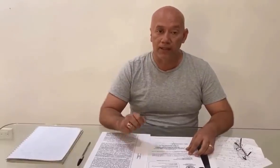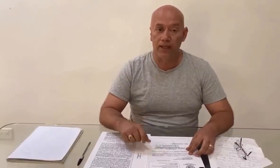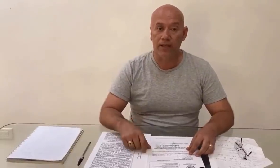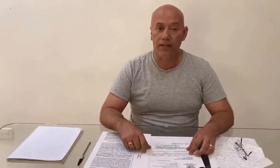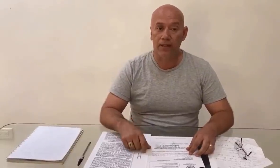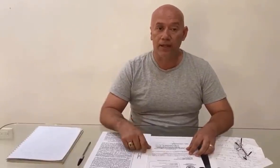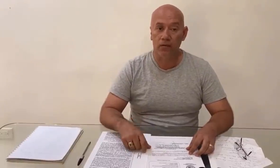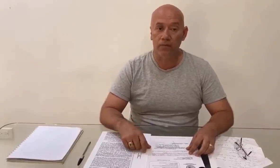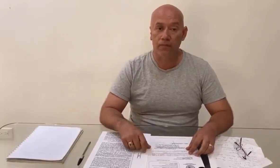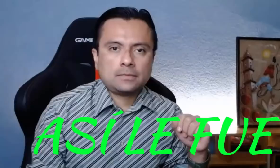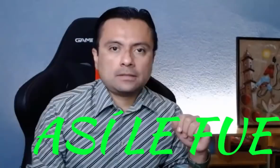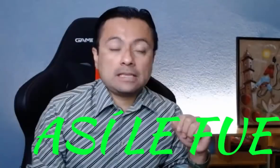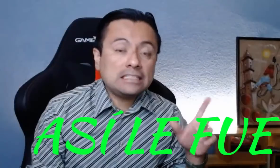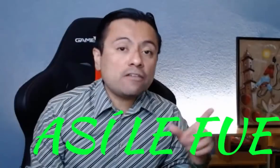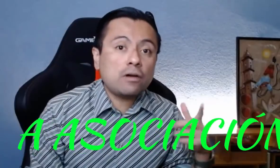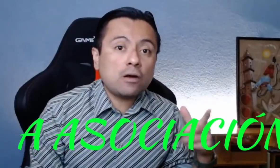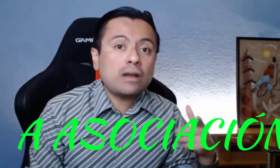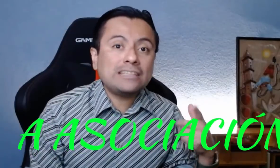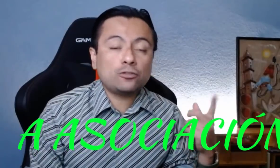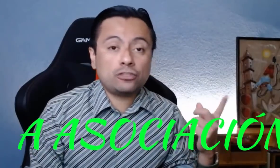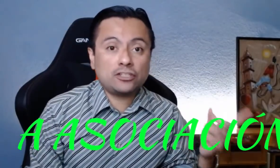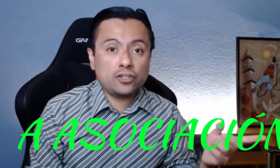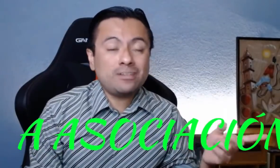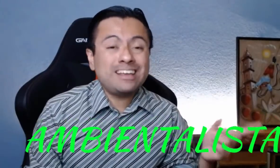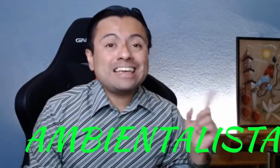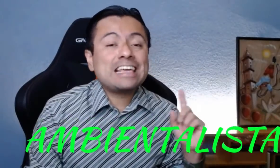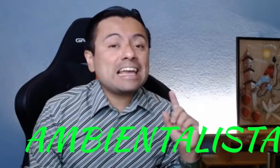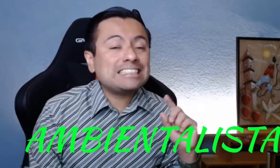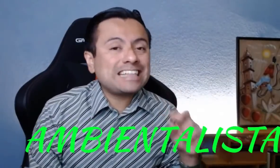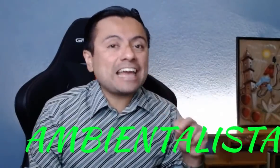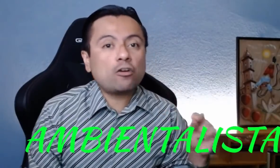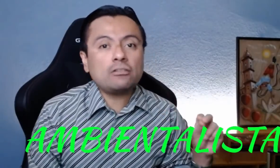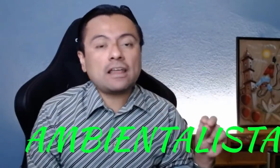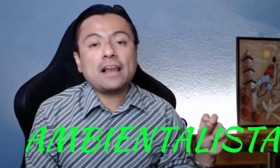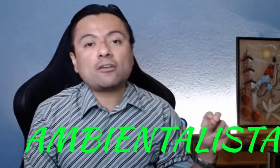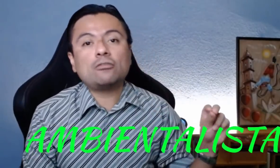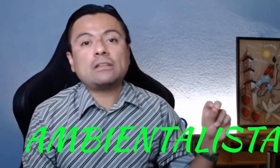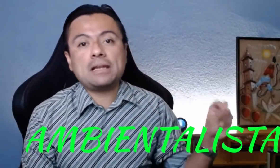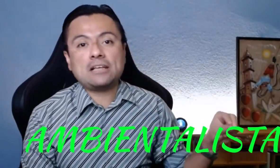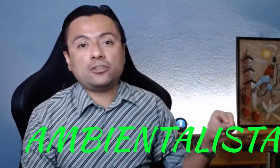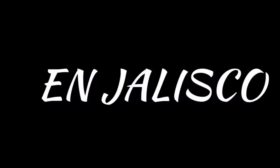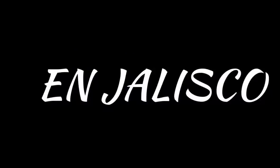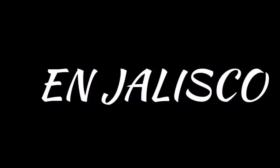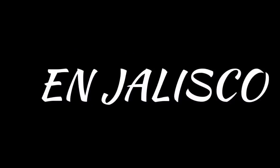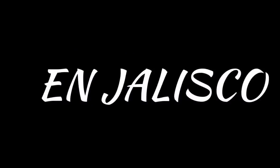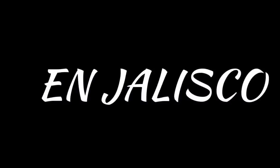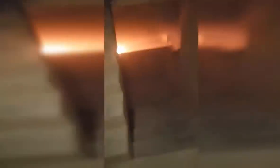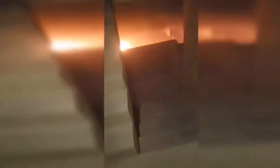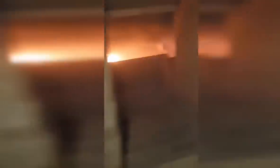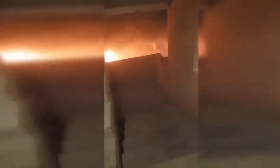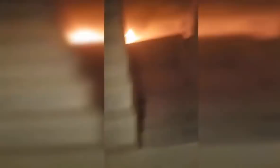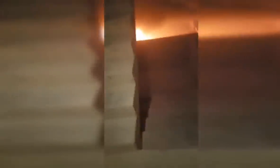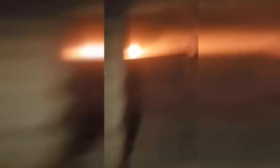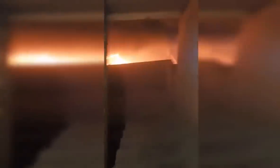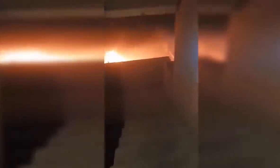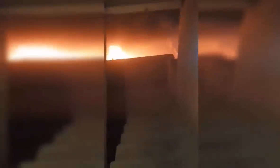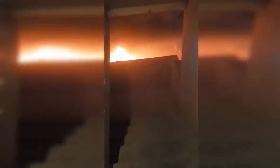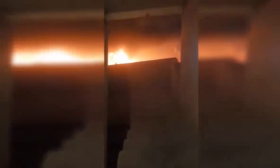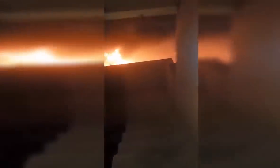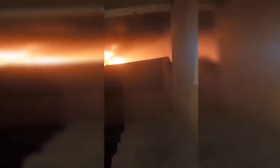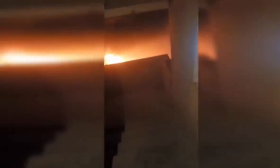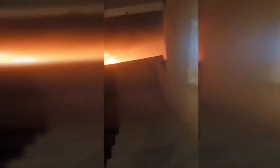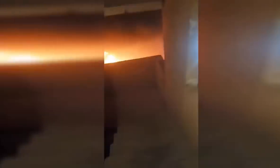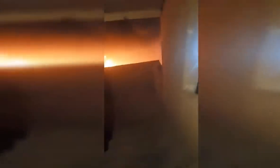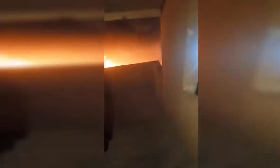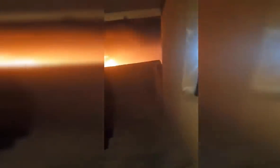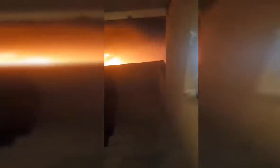desista de ser candidato. Y así le fue a una asociación que está en contra de la contaminación en Jalisco. No puedo salir, no